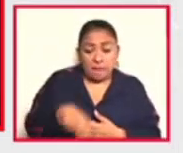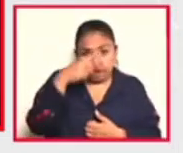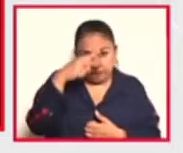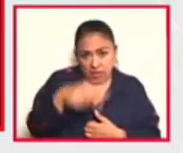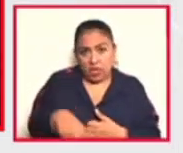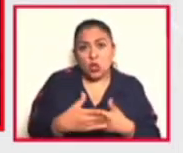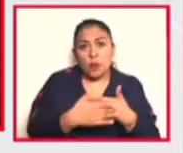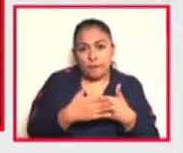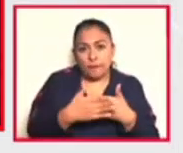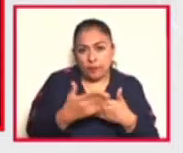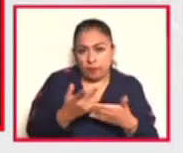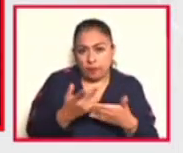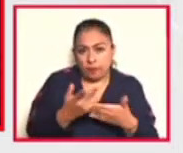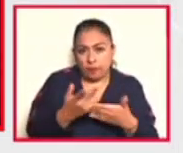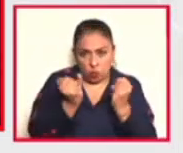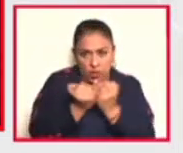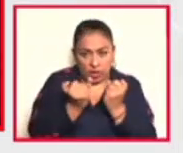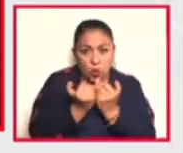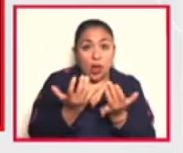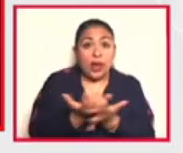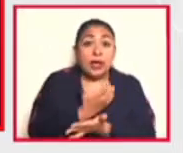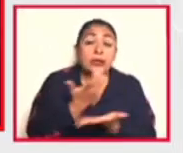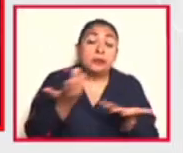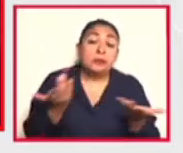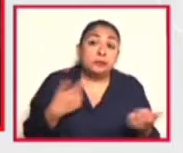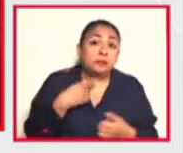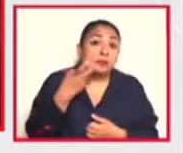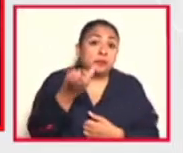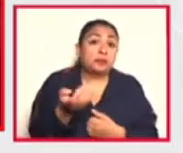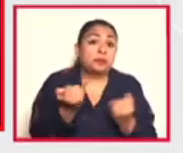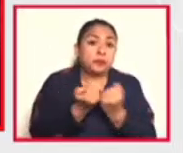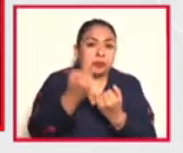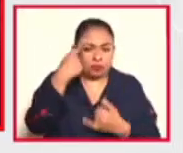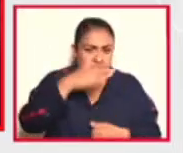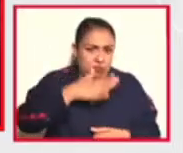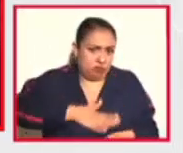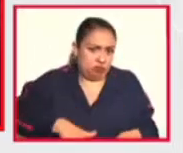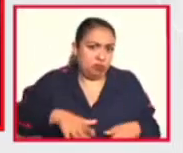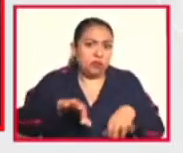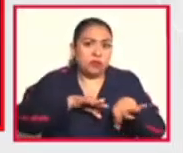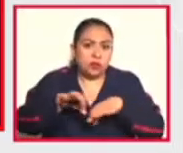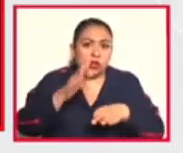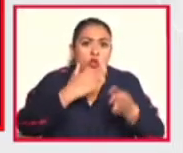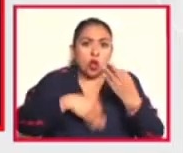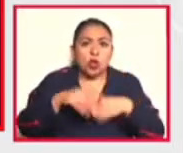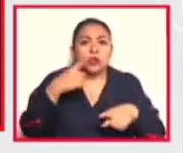película, y pues esto es también para hacerle justicia al trabajo de todos mis